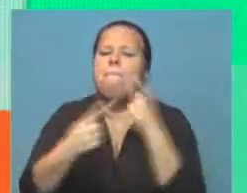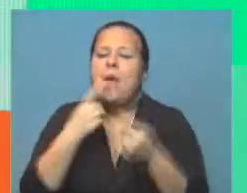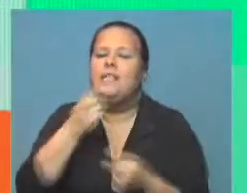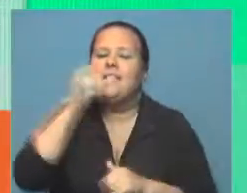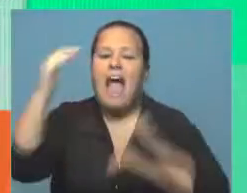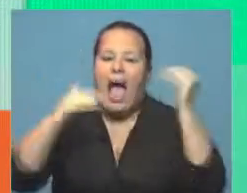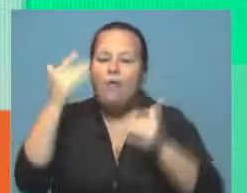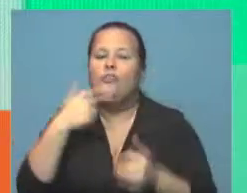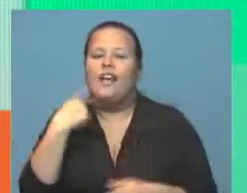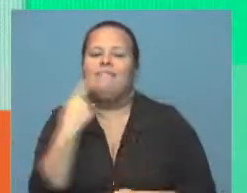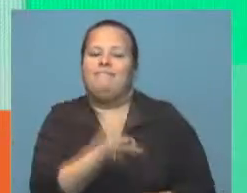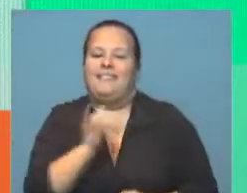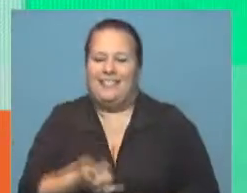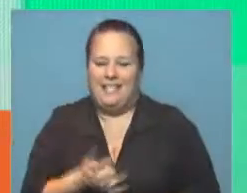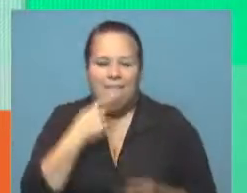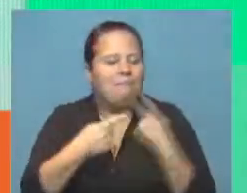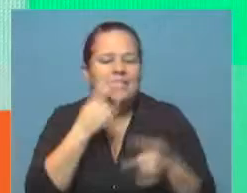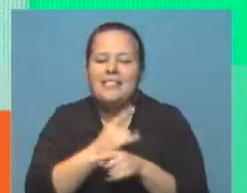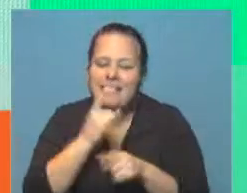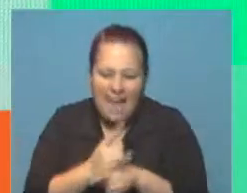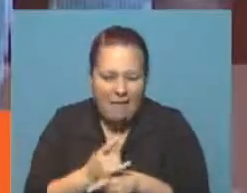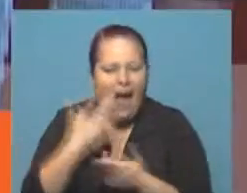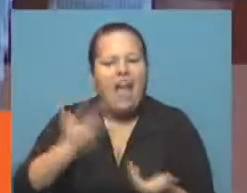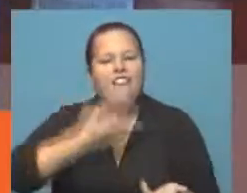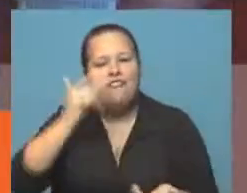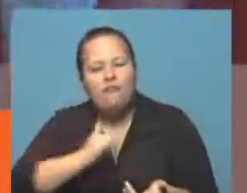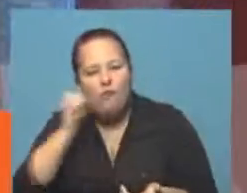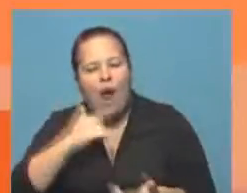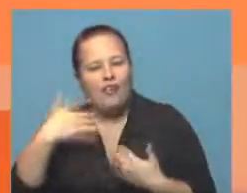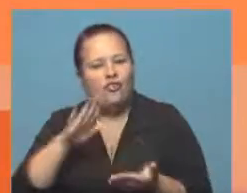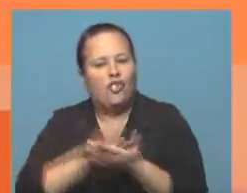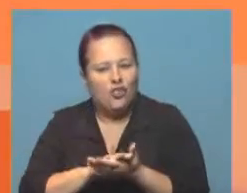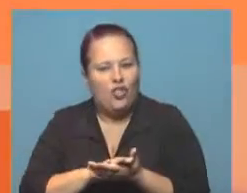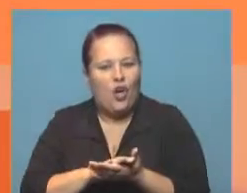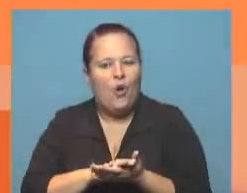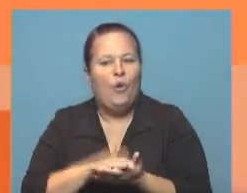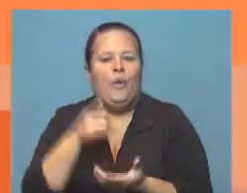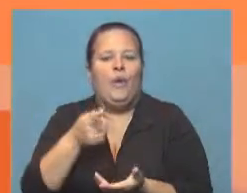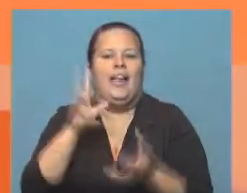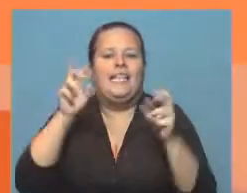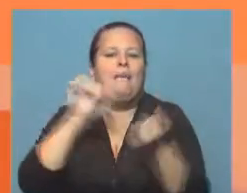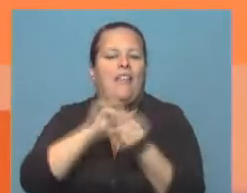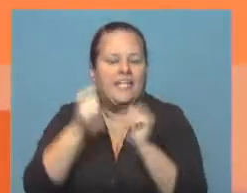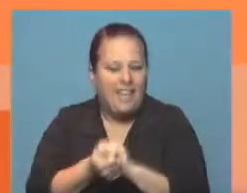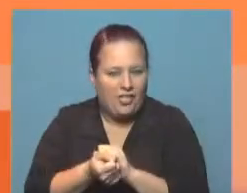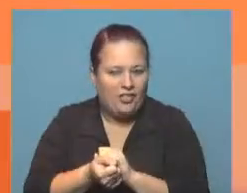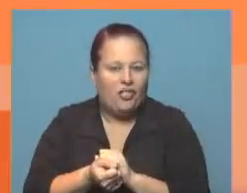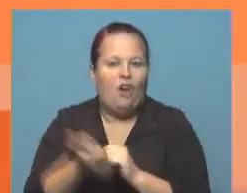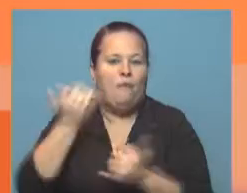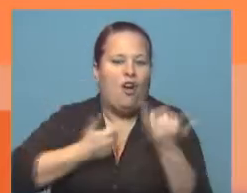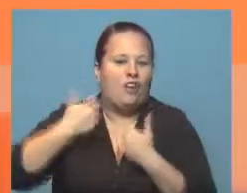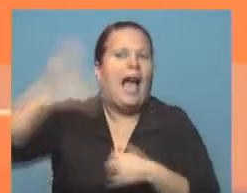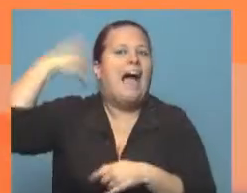los adultos quieren contestar. Esto pasó siempre. Muchas fábulas, ¿no? Alrededor de la cuestión sexual, ¿no? Nos contaban